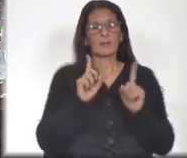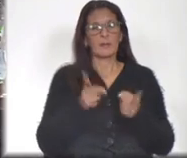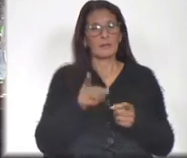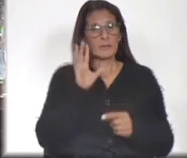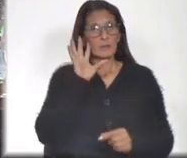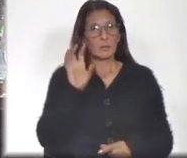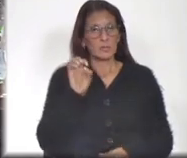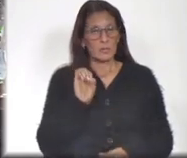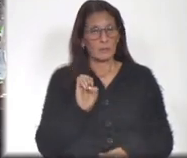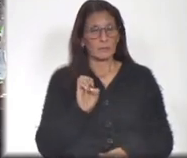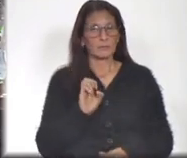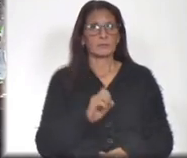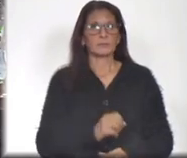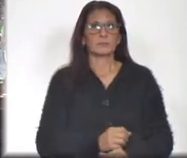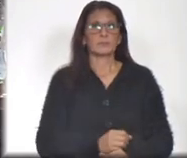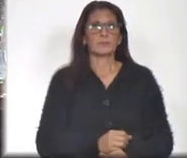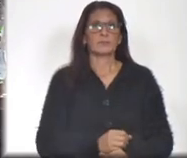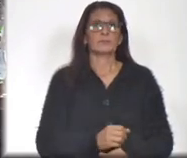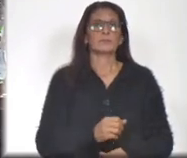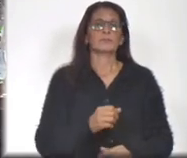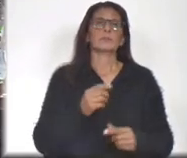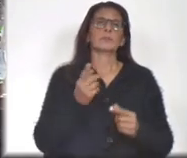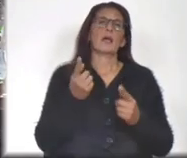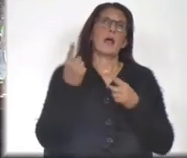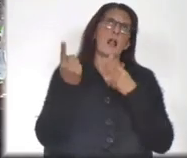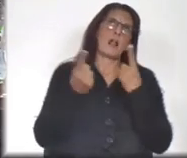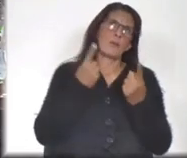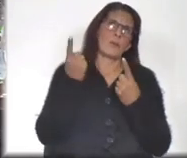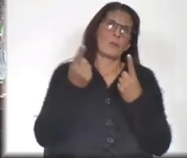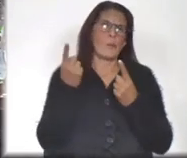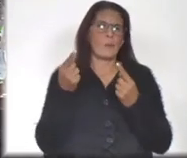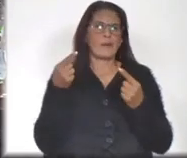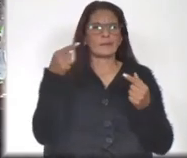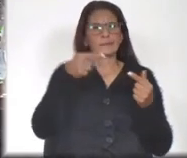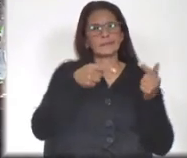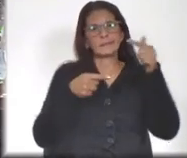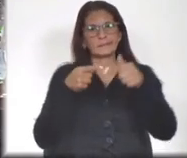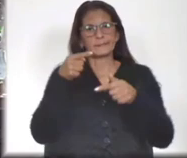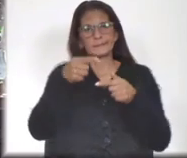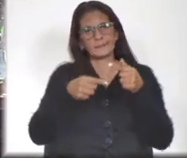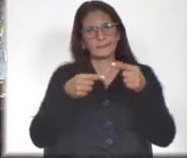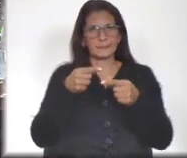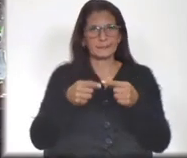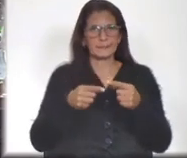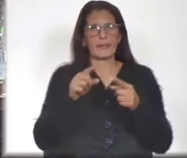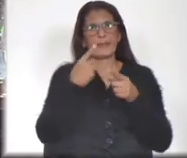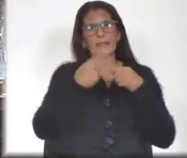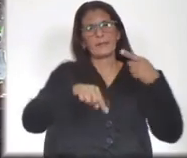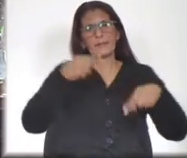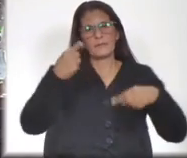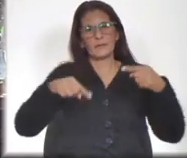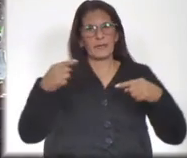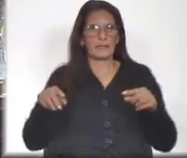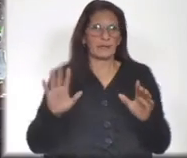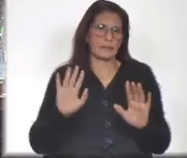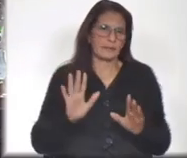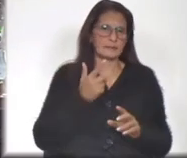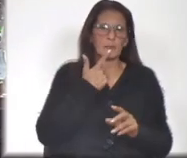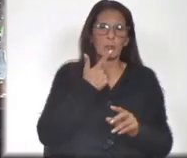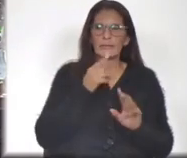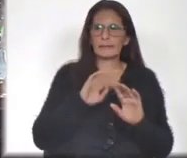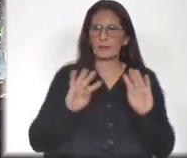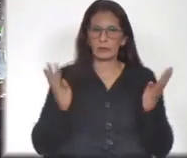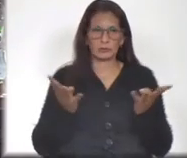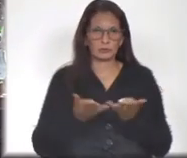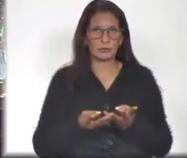escuchado atribuir intencionalidades a varias de las intervenciones de distintas bancas de nuestra fuerza